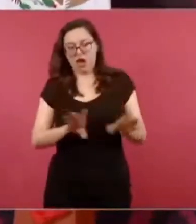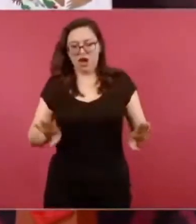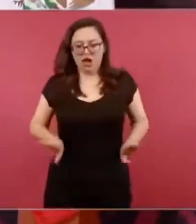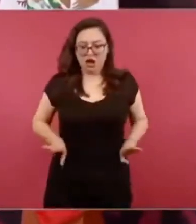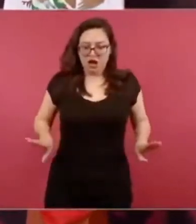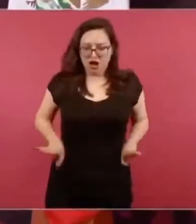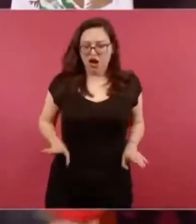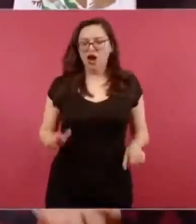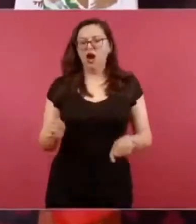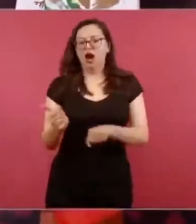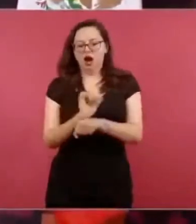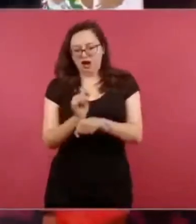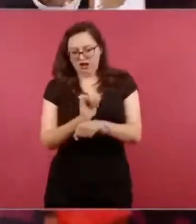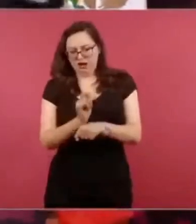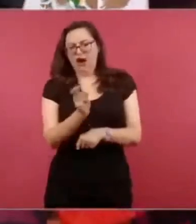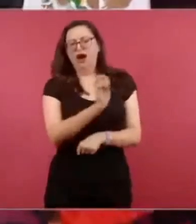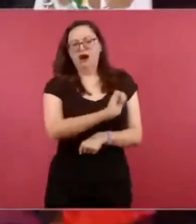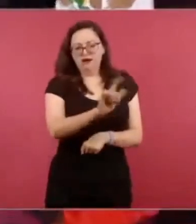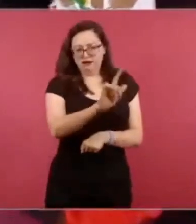por